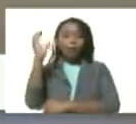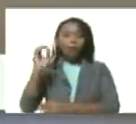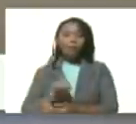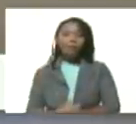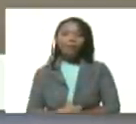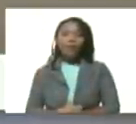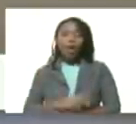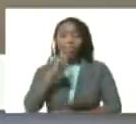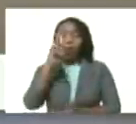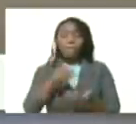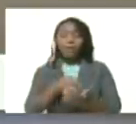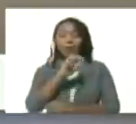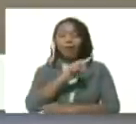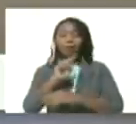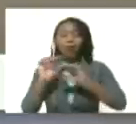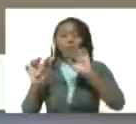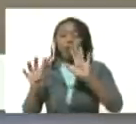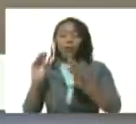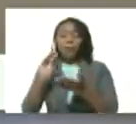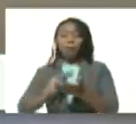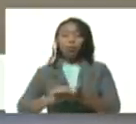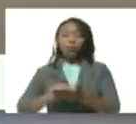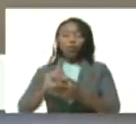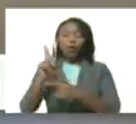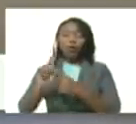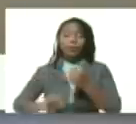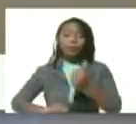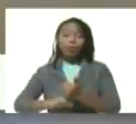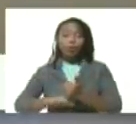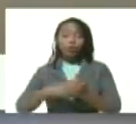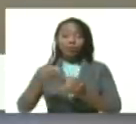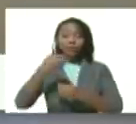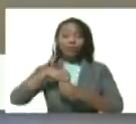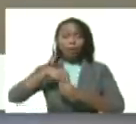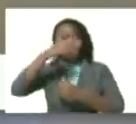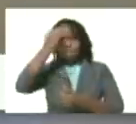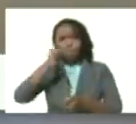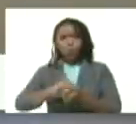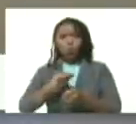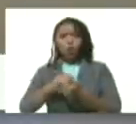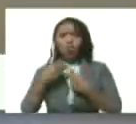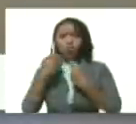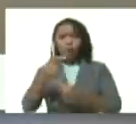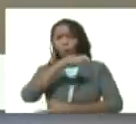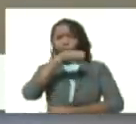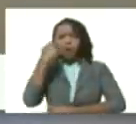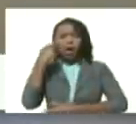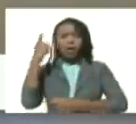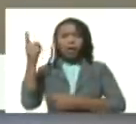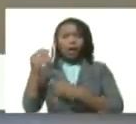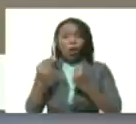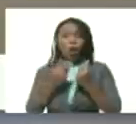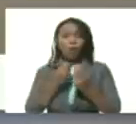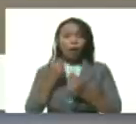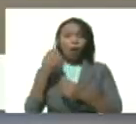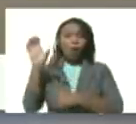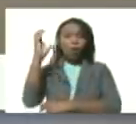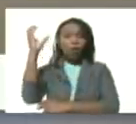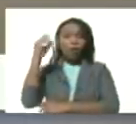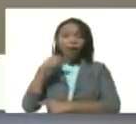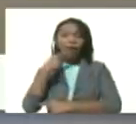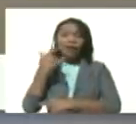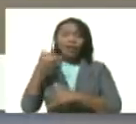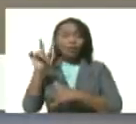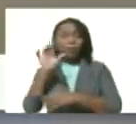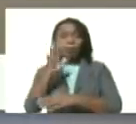En el 2019, el aporte al Producto Interno Bruto que dio el narcotráfico a la economía de Colombia fue del